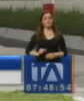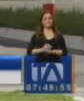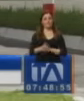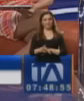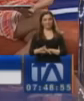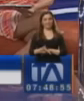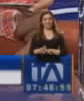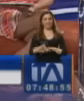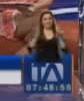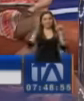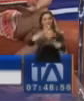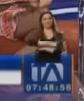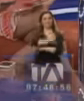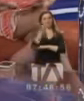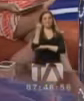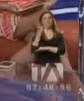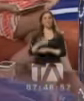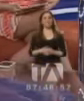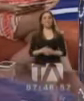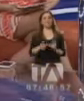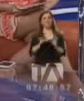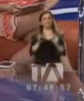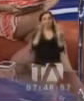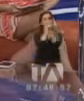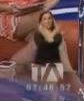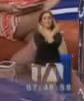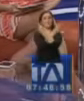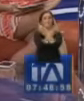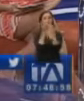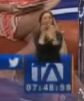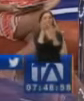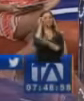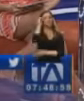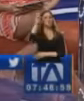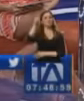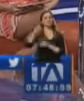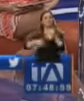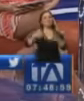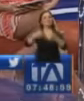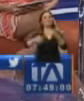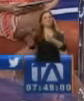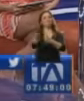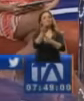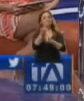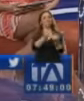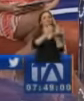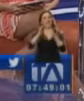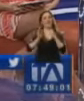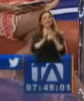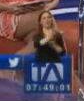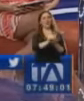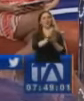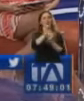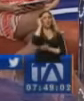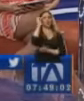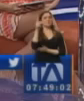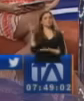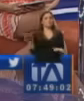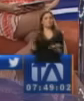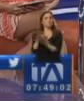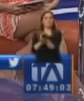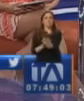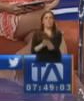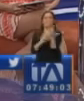en nuestro tema del día. Vaya escribiéndonos ya a través de nuestra cuenta de Twitter. ¿Usted qué piensa sobre la oposición de estos vecinos y este proyecto tan anhelado